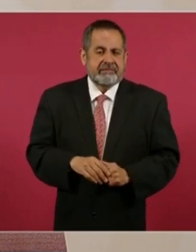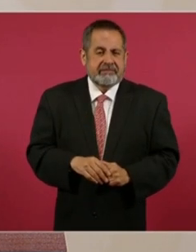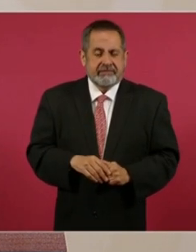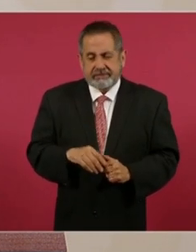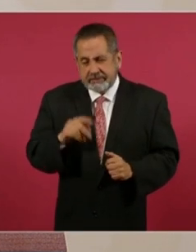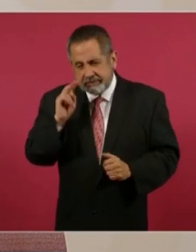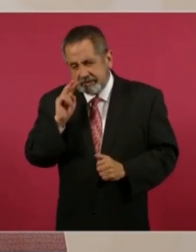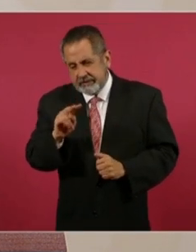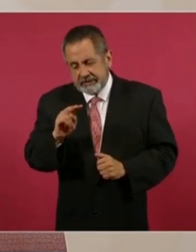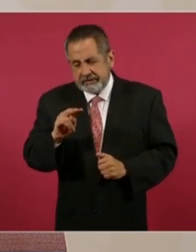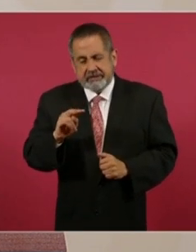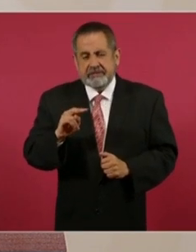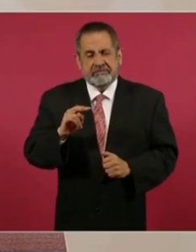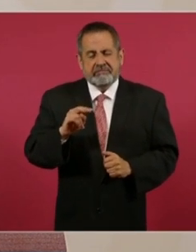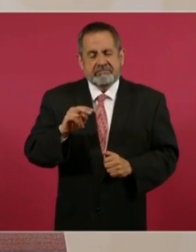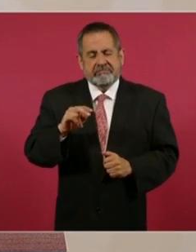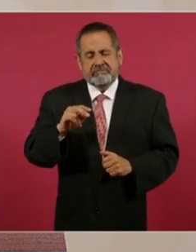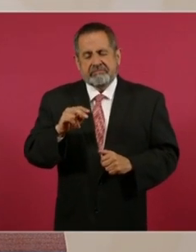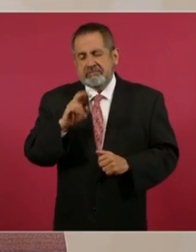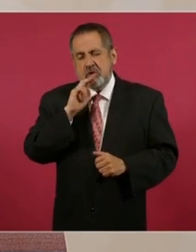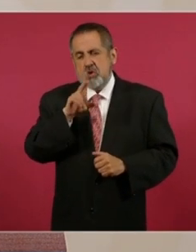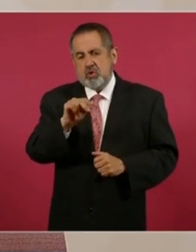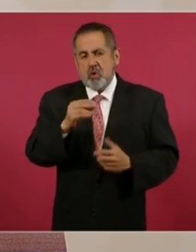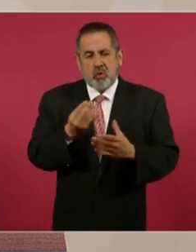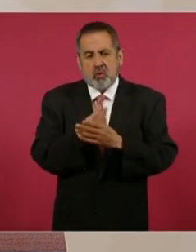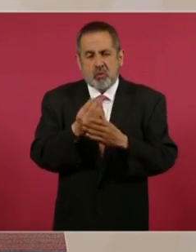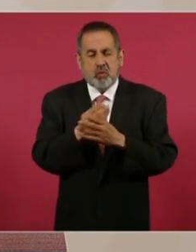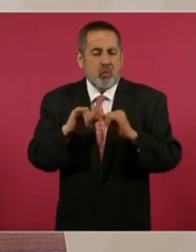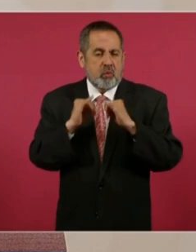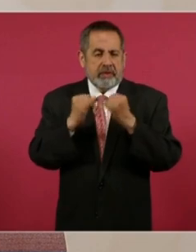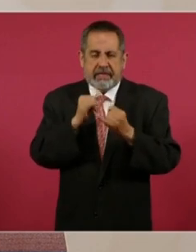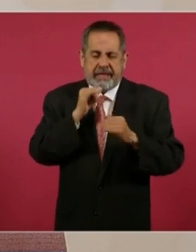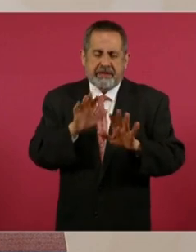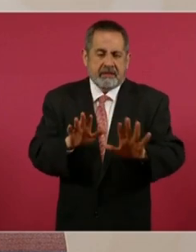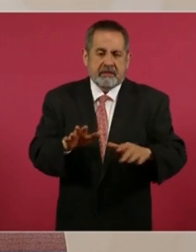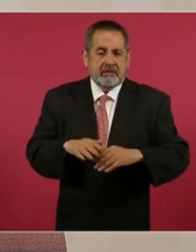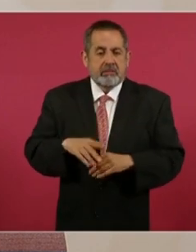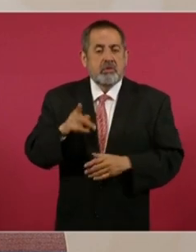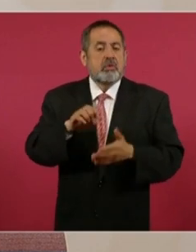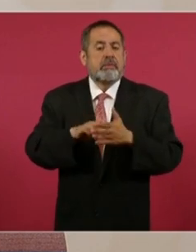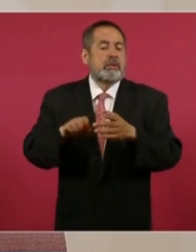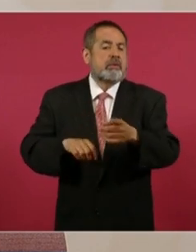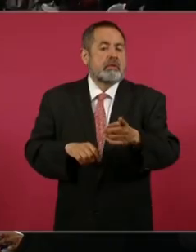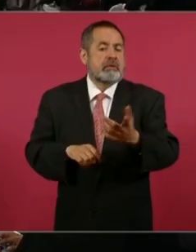no verlos en esta ocasión. Pero estaba, por ejemplo,